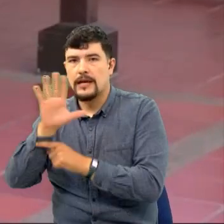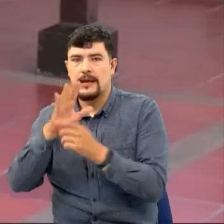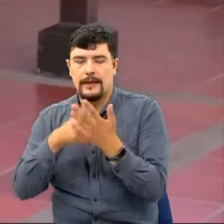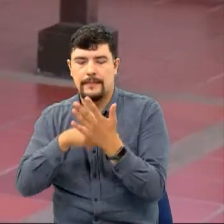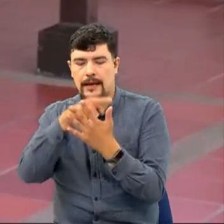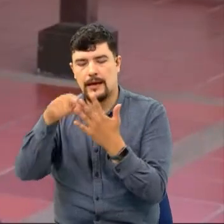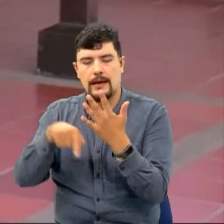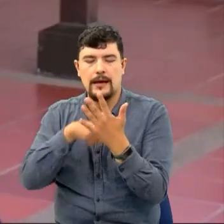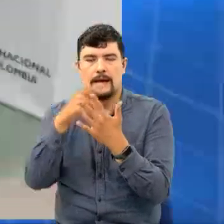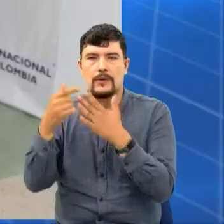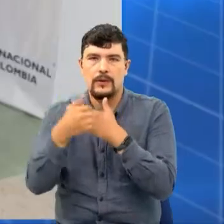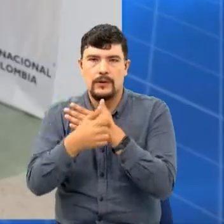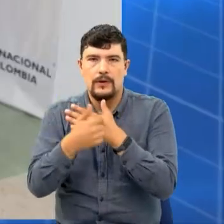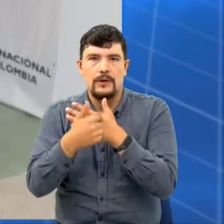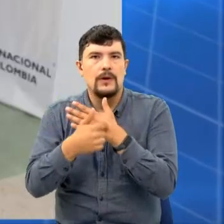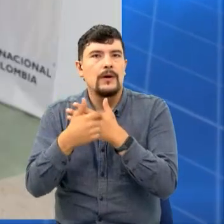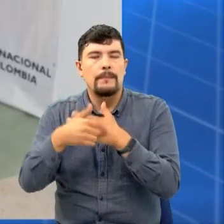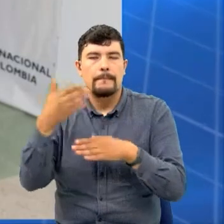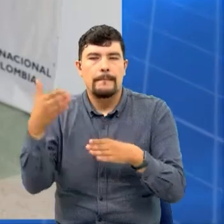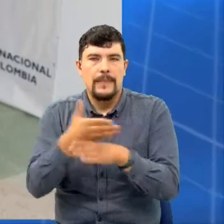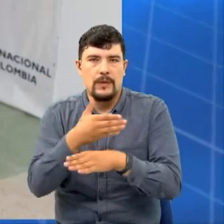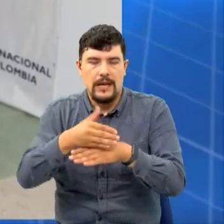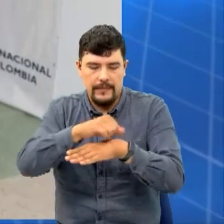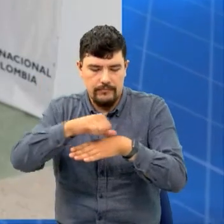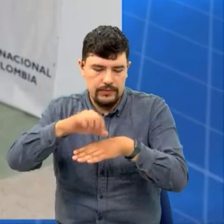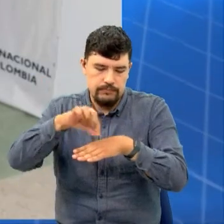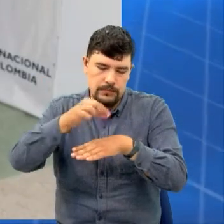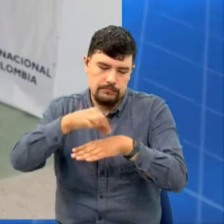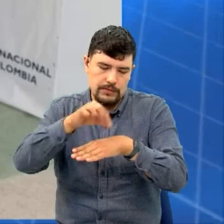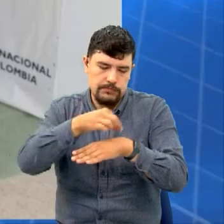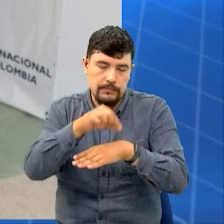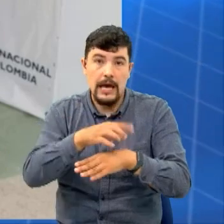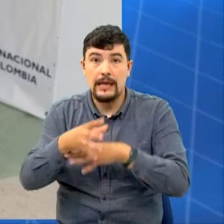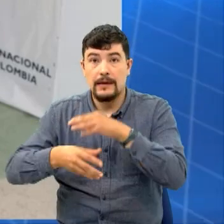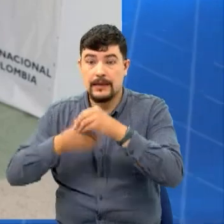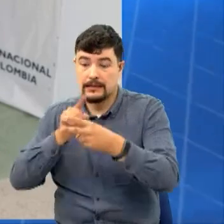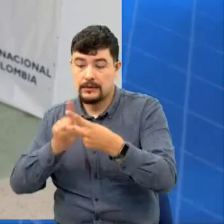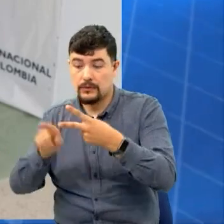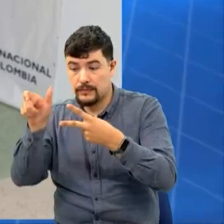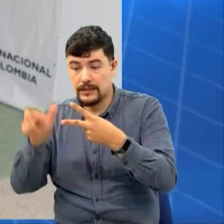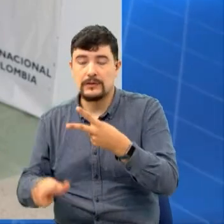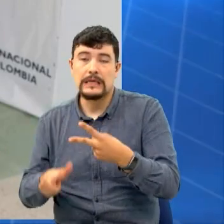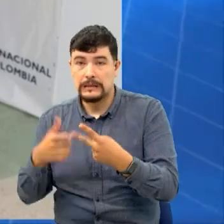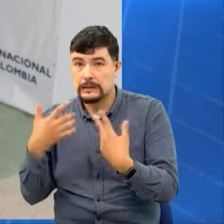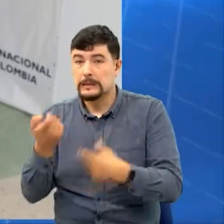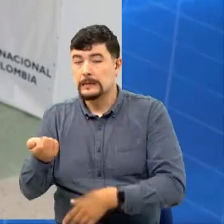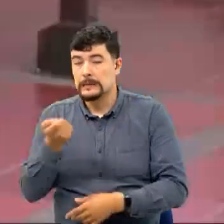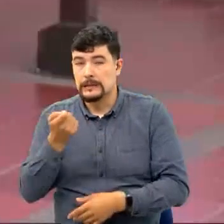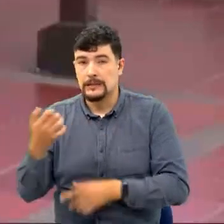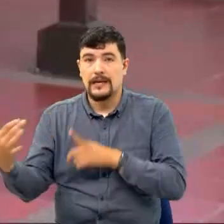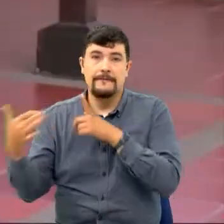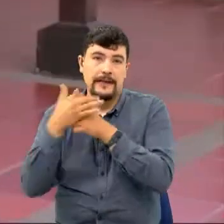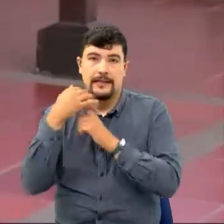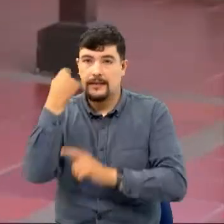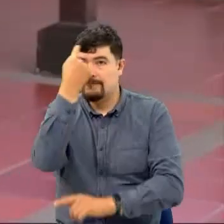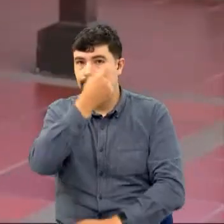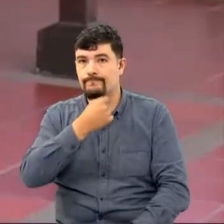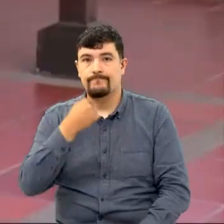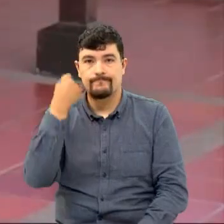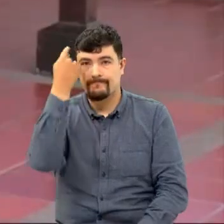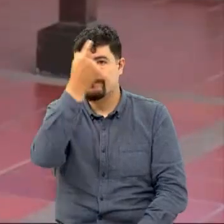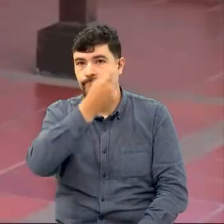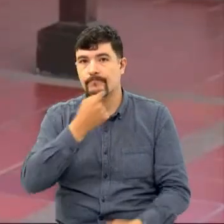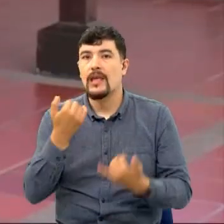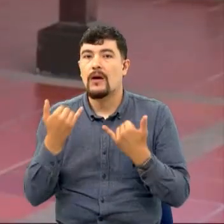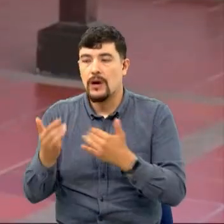una sutura de 6 puntos. En nuestro segundo compañero, un señor patrullero que lamentablemente recibió una herida en su rostro, aún